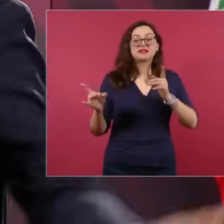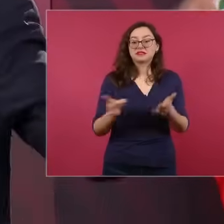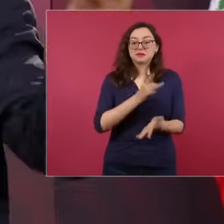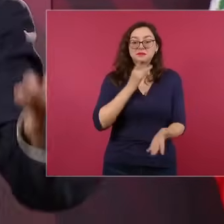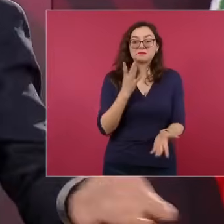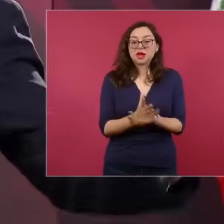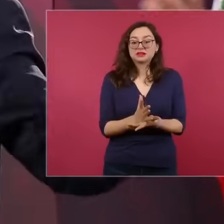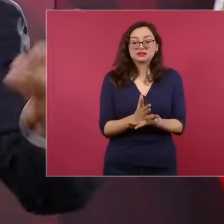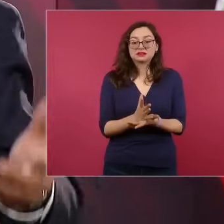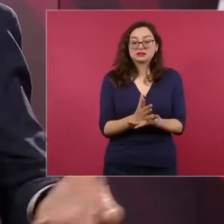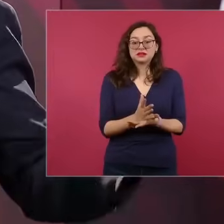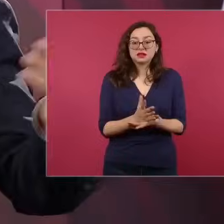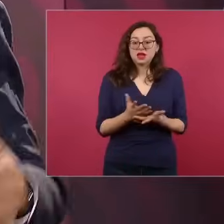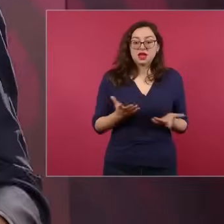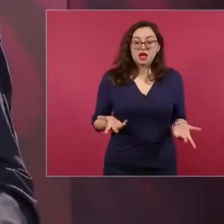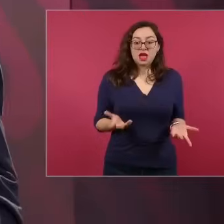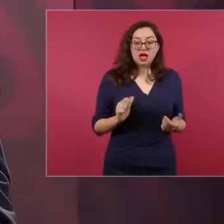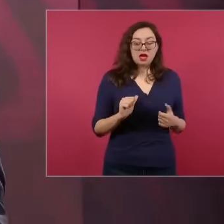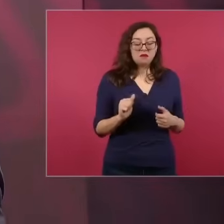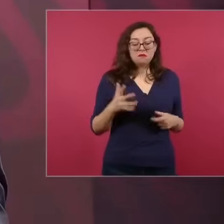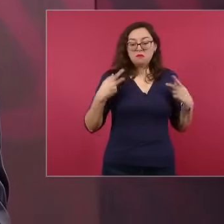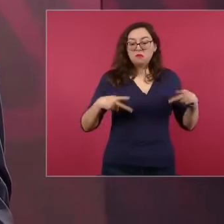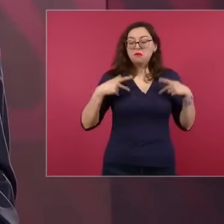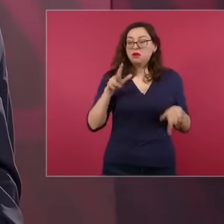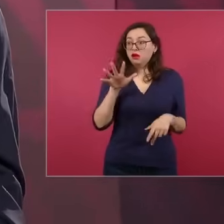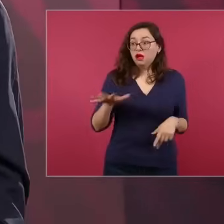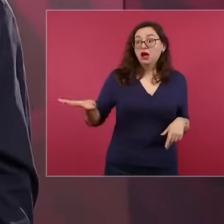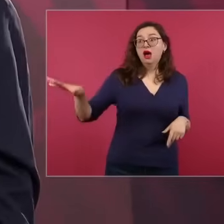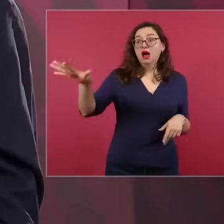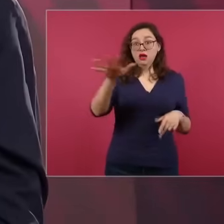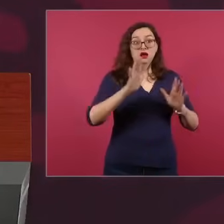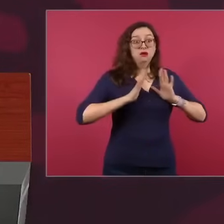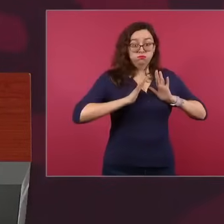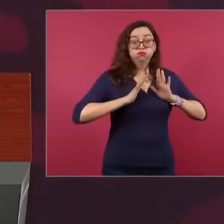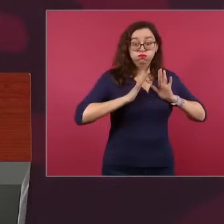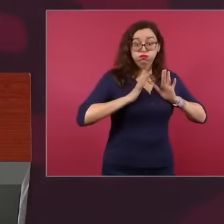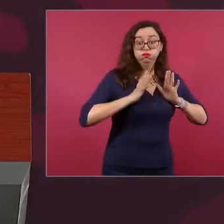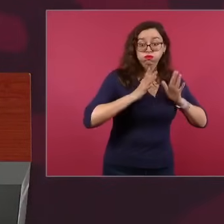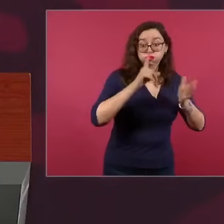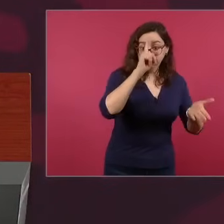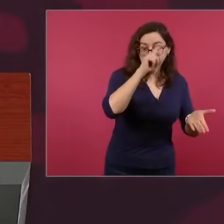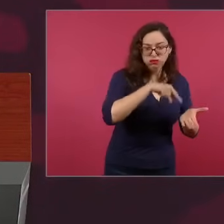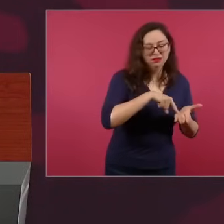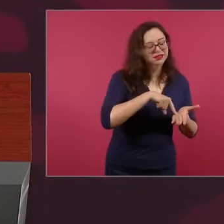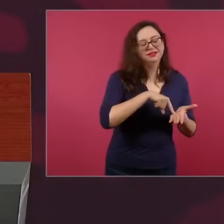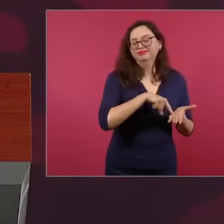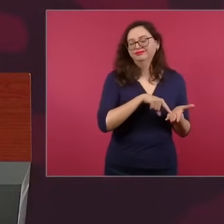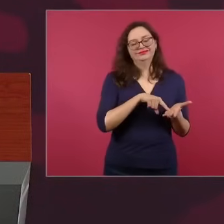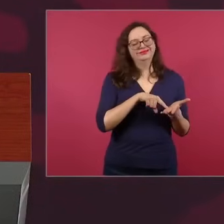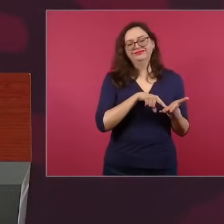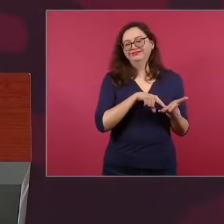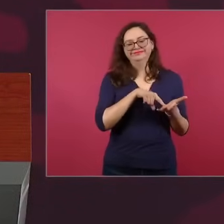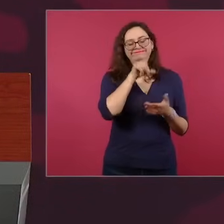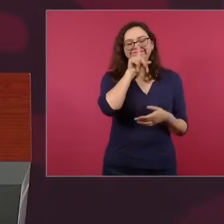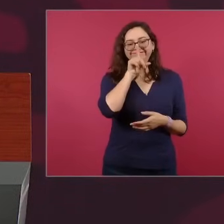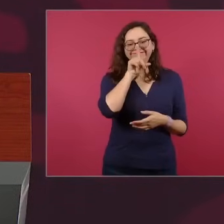pero no tiene ningún efecto. Antes, si